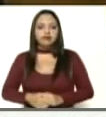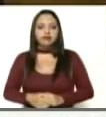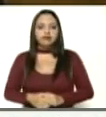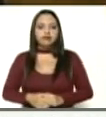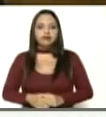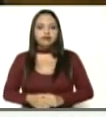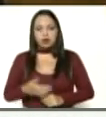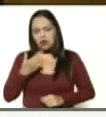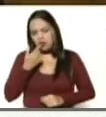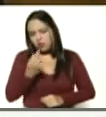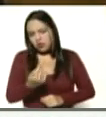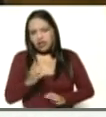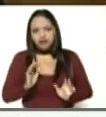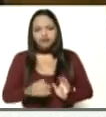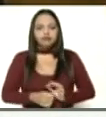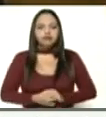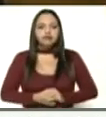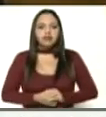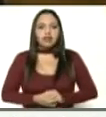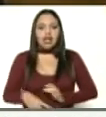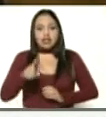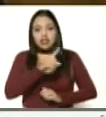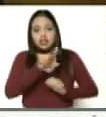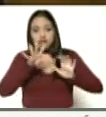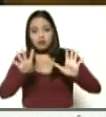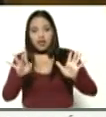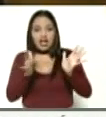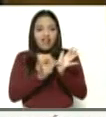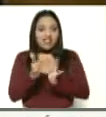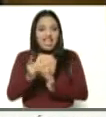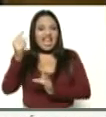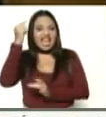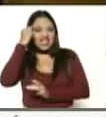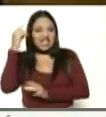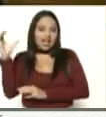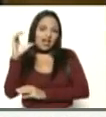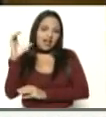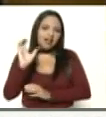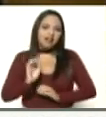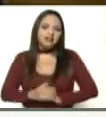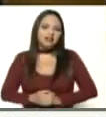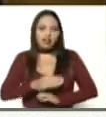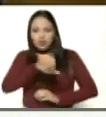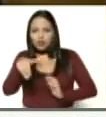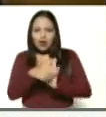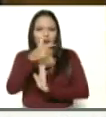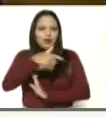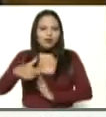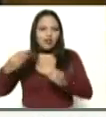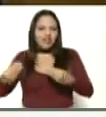diría que el 19 de abril es el día de los caraqueños y las caraqueñas.